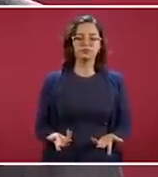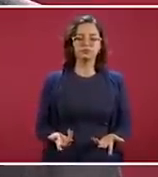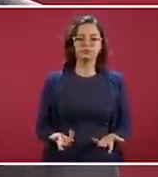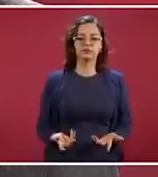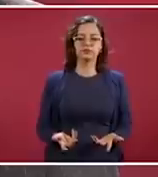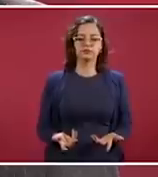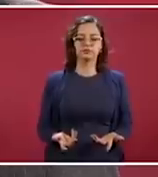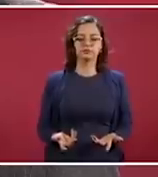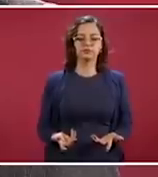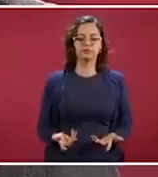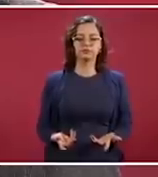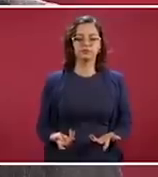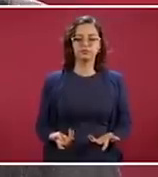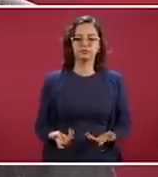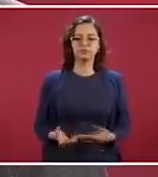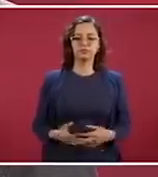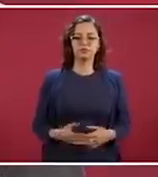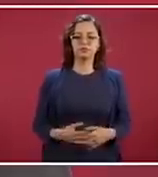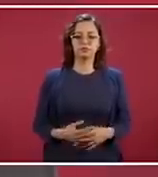es